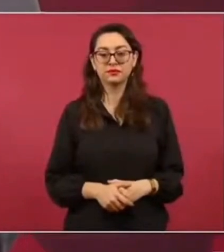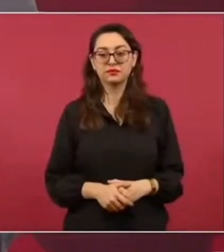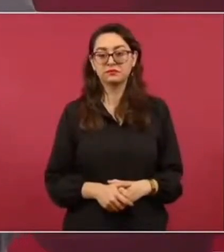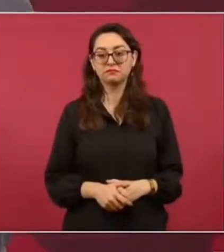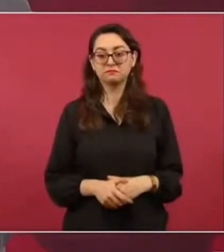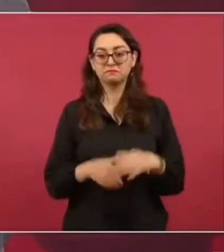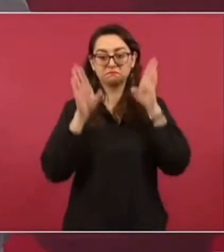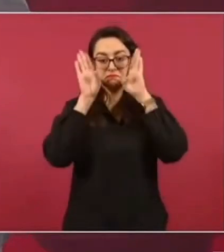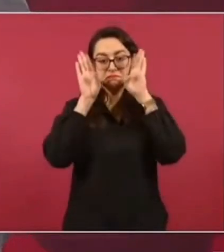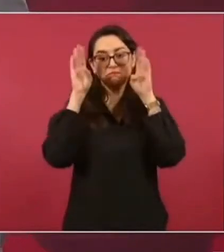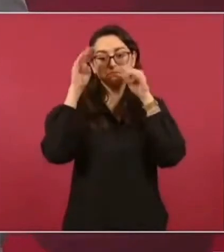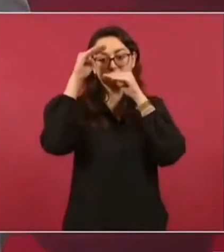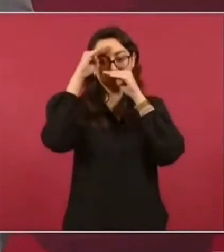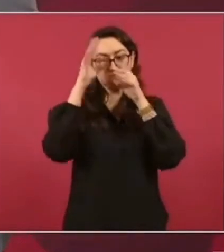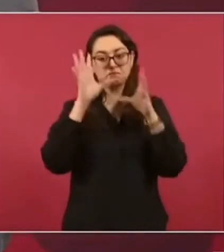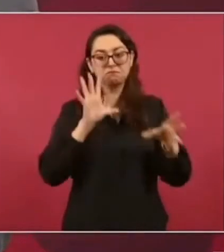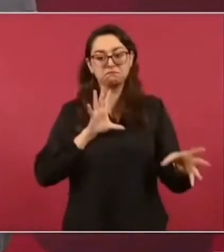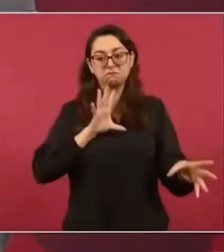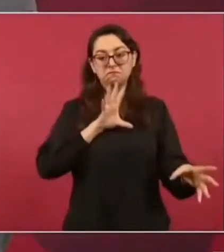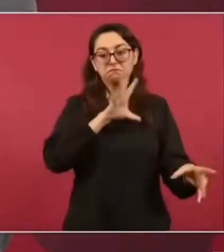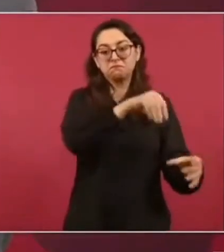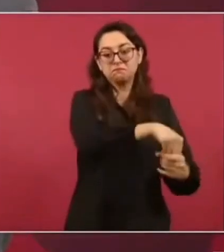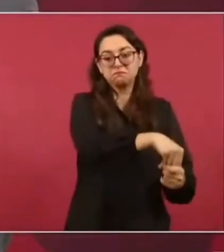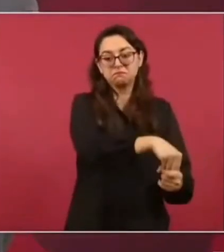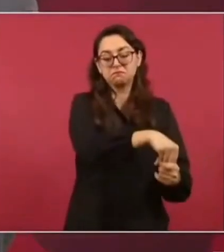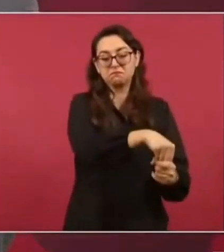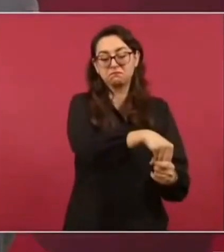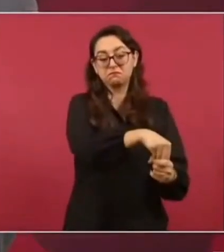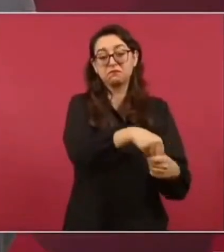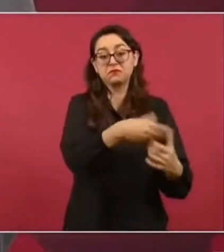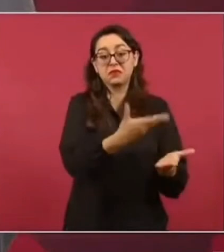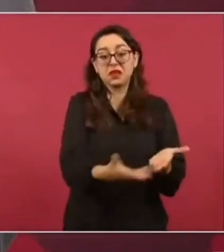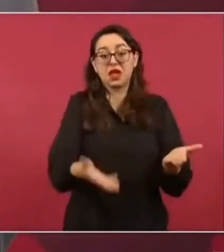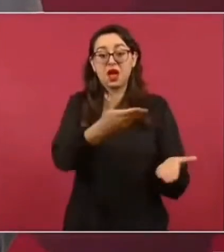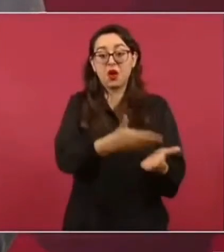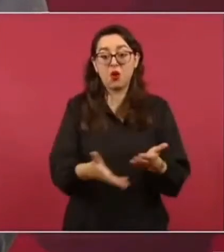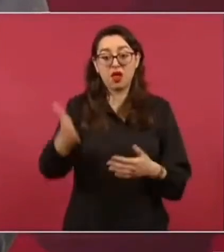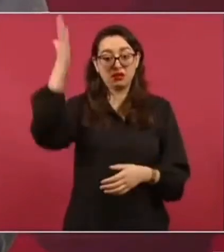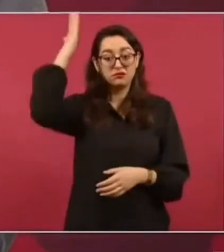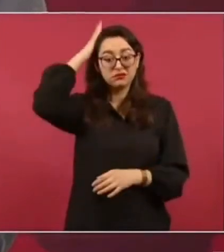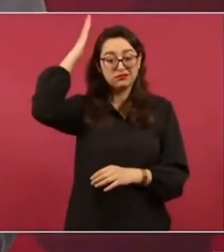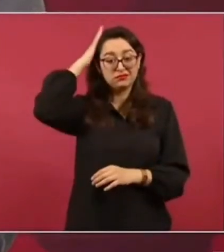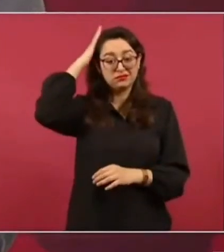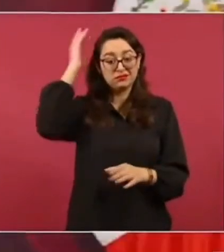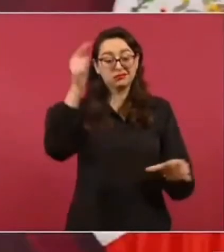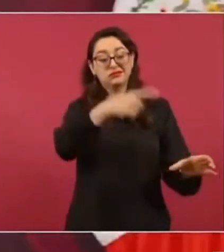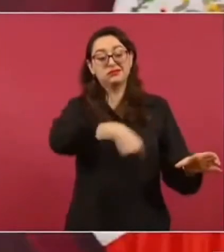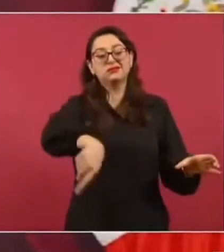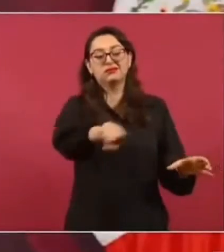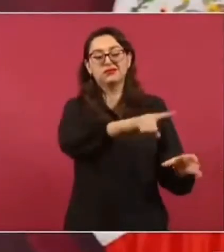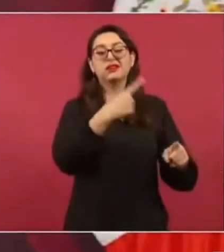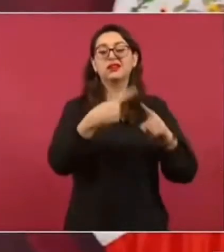al bloque conservador, a que los dirija Claudio X González.